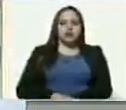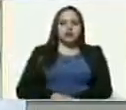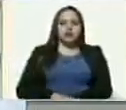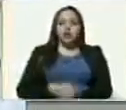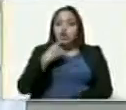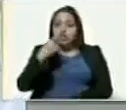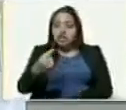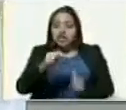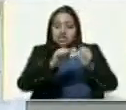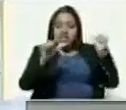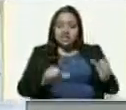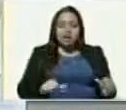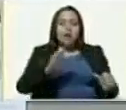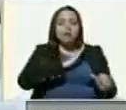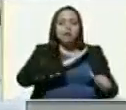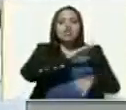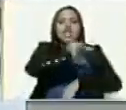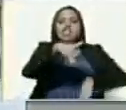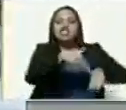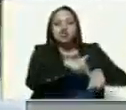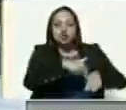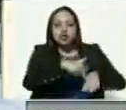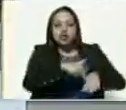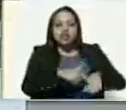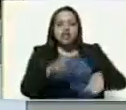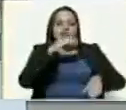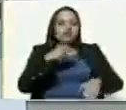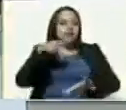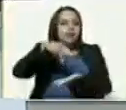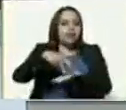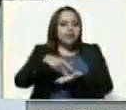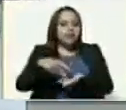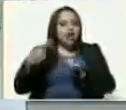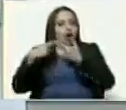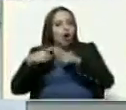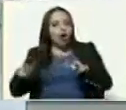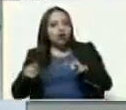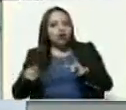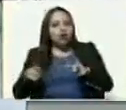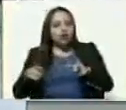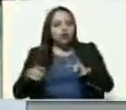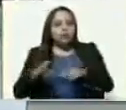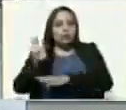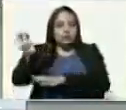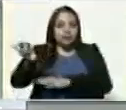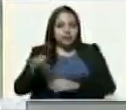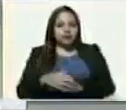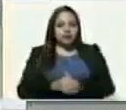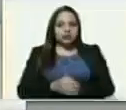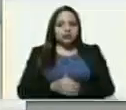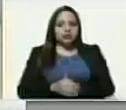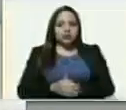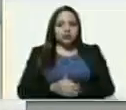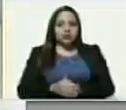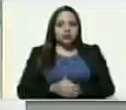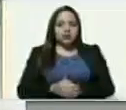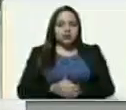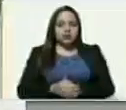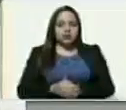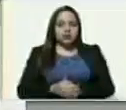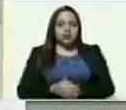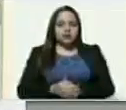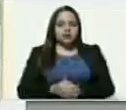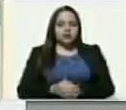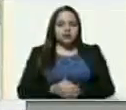es el sistema financiero nacional sin la intervención de corresponsalías extranjeras. Exacto. Porque no vamos a tener nosotros el mecanismo de cómo